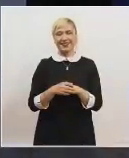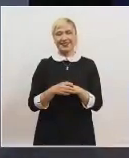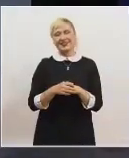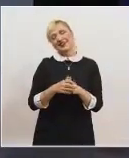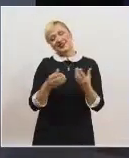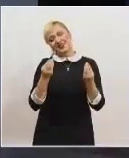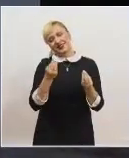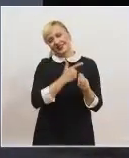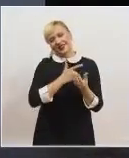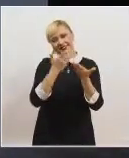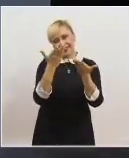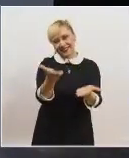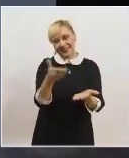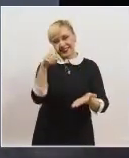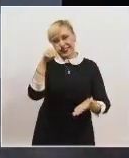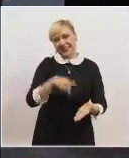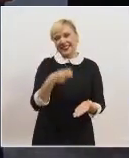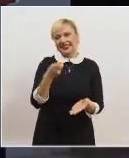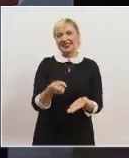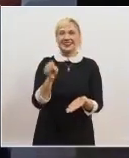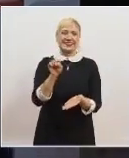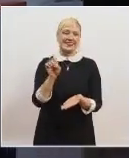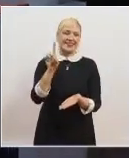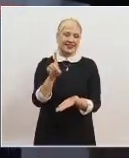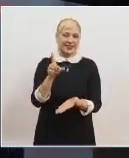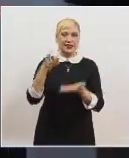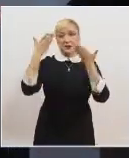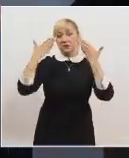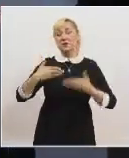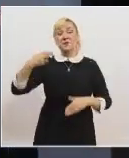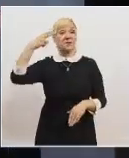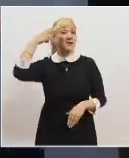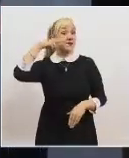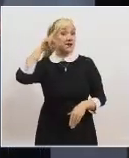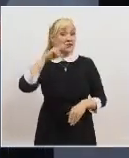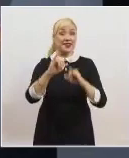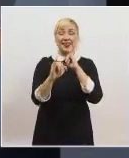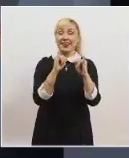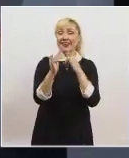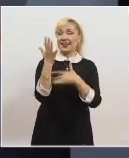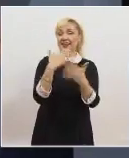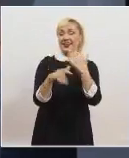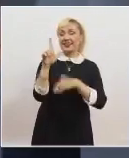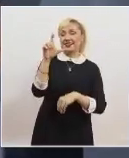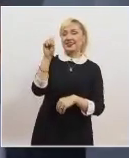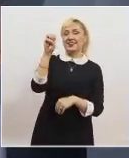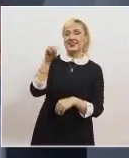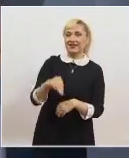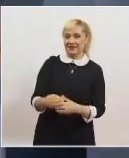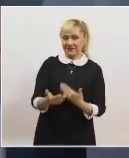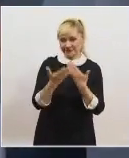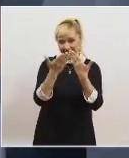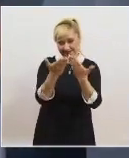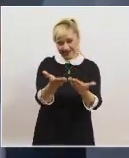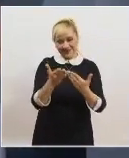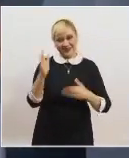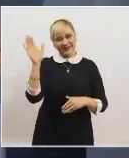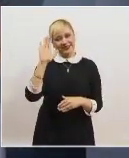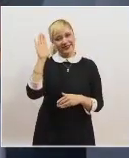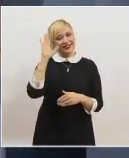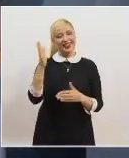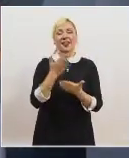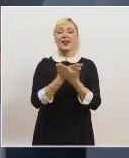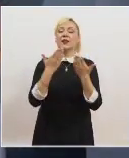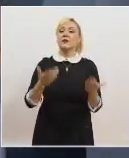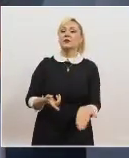Qué gusto que nos esté acompañando. Saludamos a mi compañera Nidia Díaz en la interpretación de lengua de señas mexicana. Vámonos